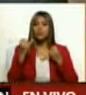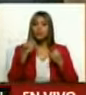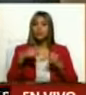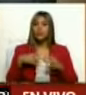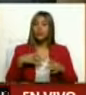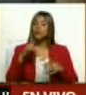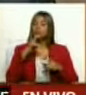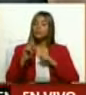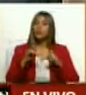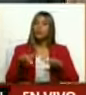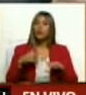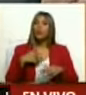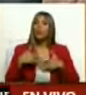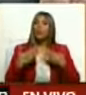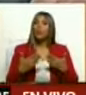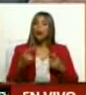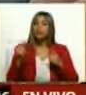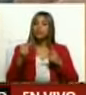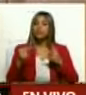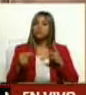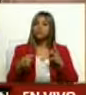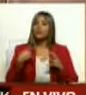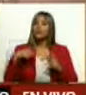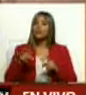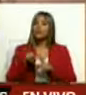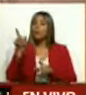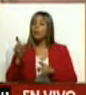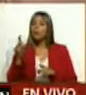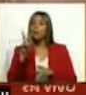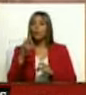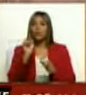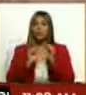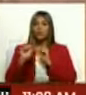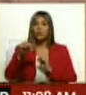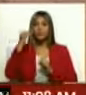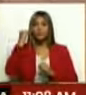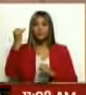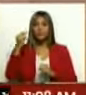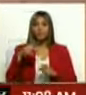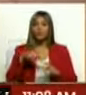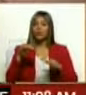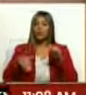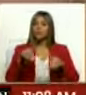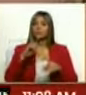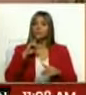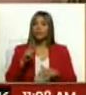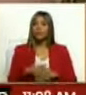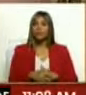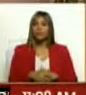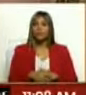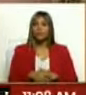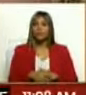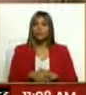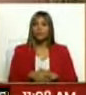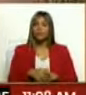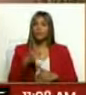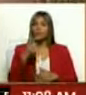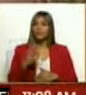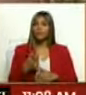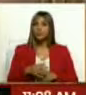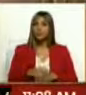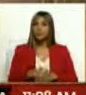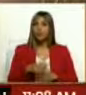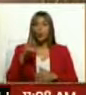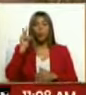consultivo. ¿Cuáles son las razones que tienen como venezolano para defender esta iniciativa? Bueno, mi nombre es Ockman Quintero, vengo de parte por